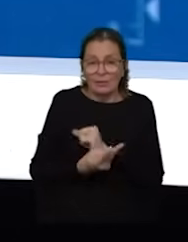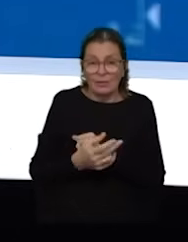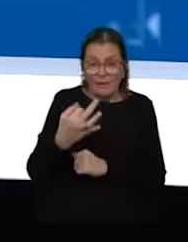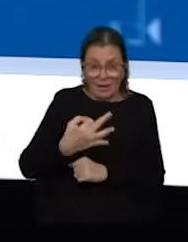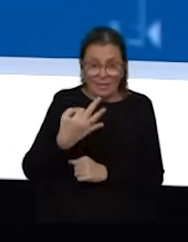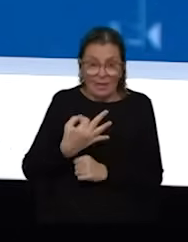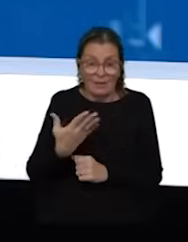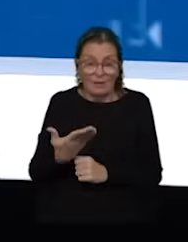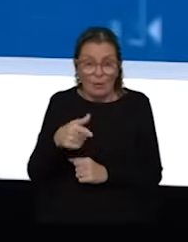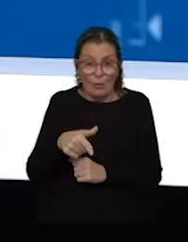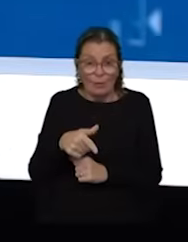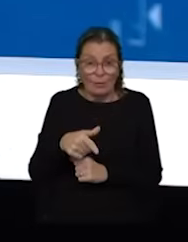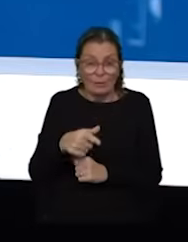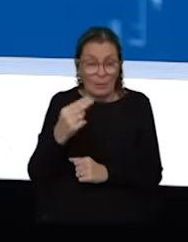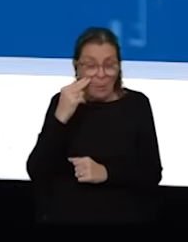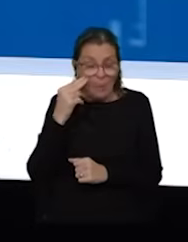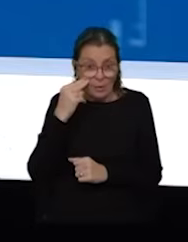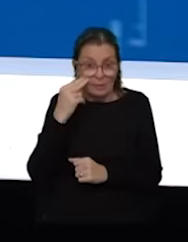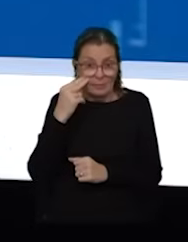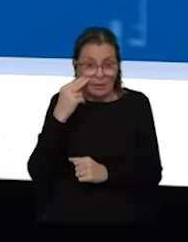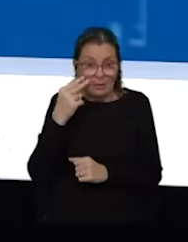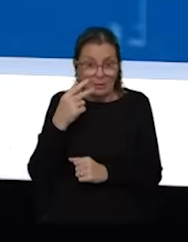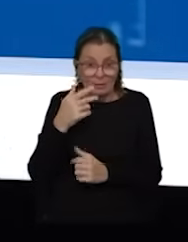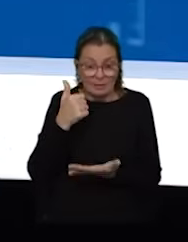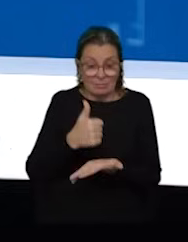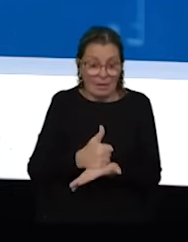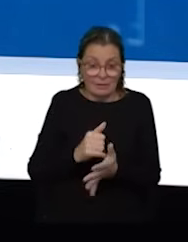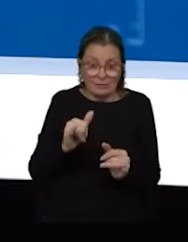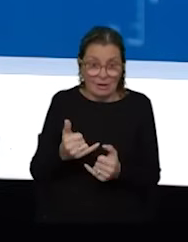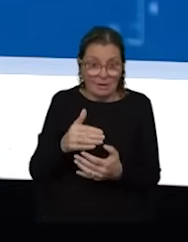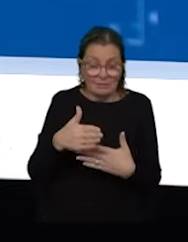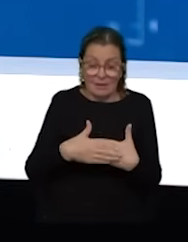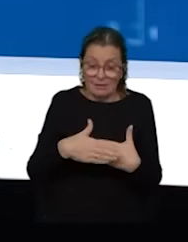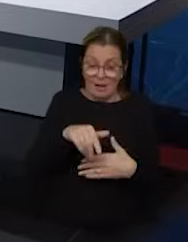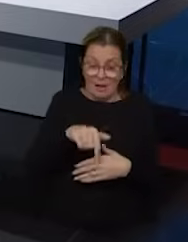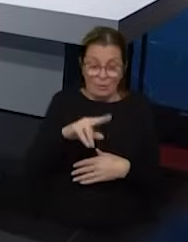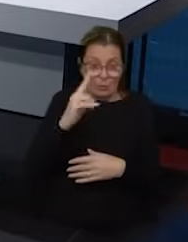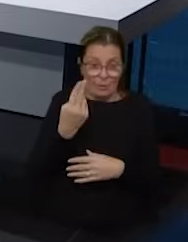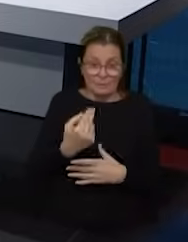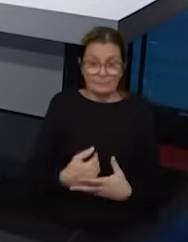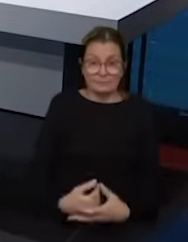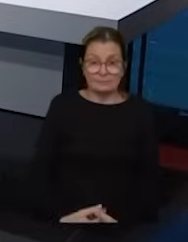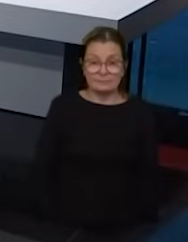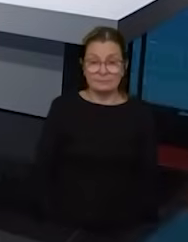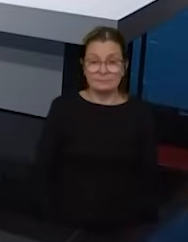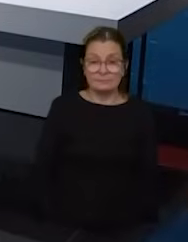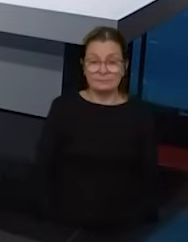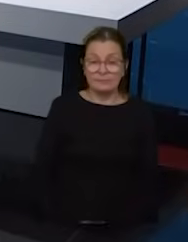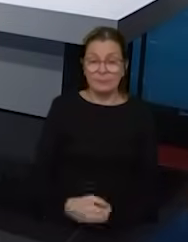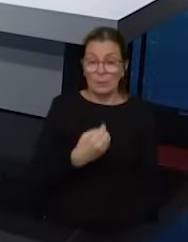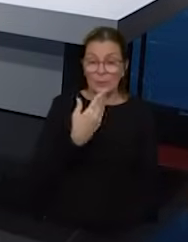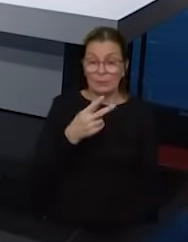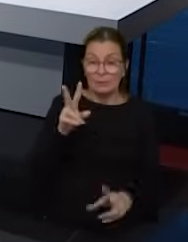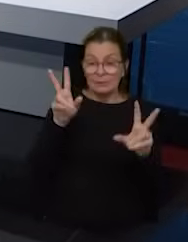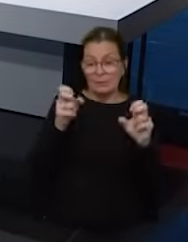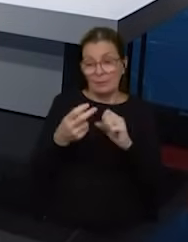realmente hoy tenemos un problema instalado en el territorio nacional bueno el tema el